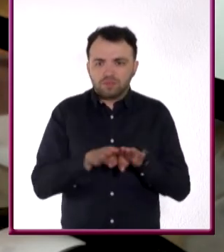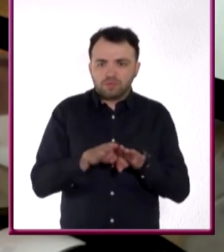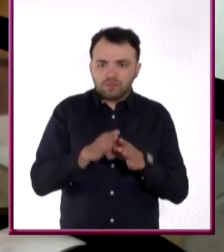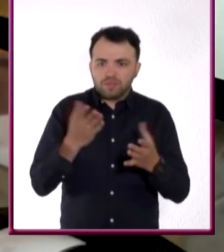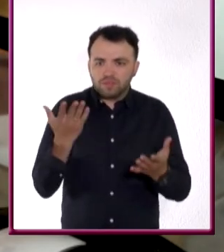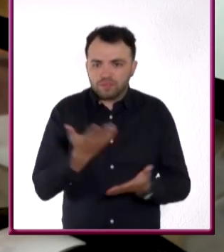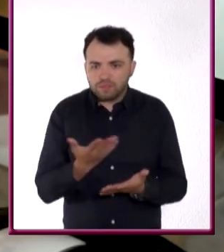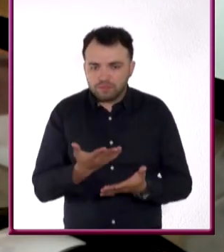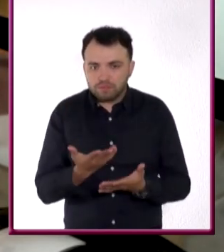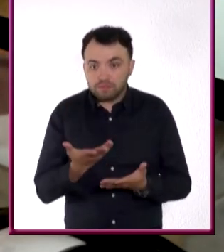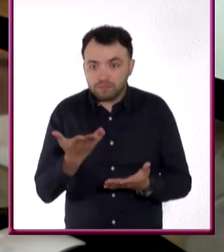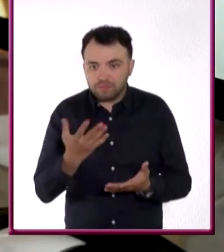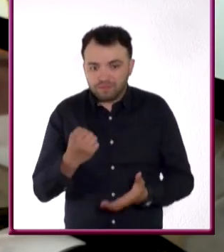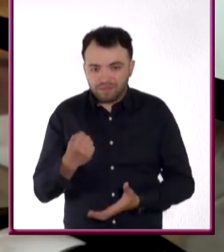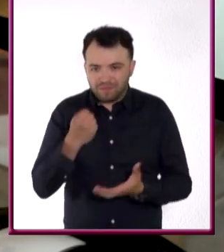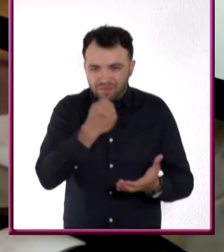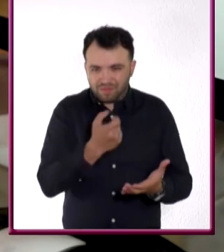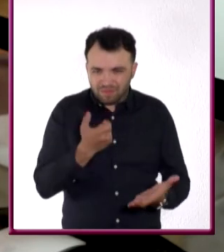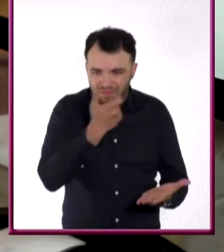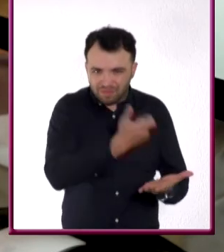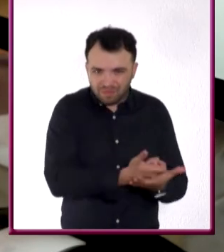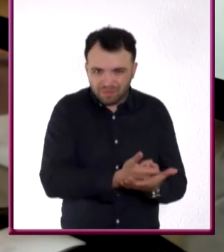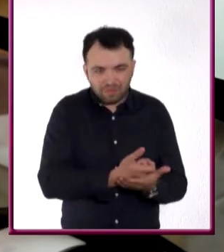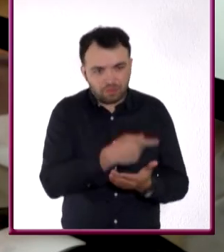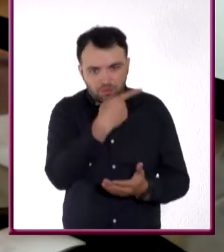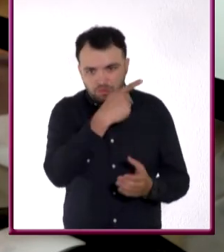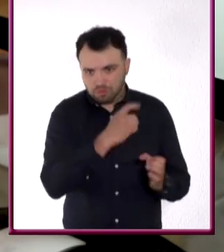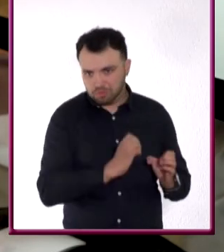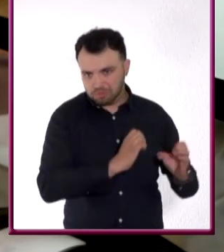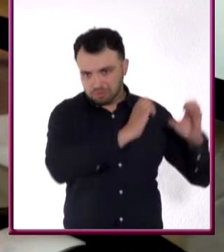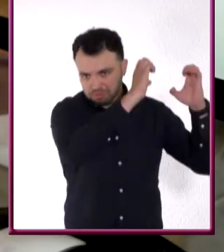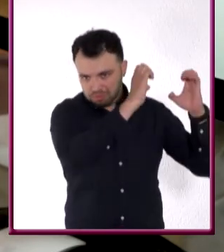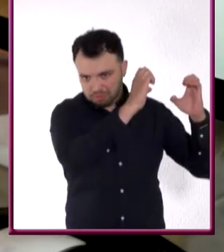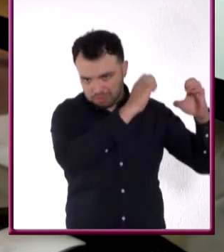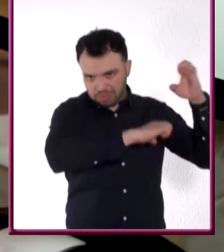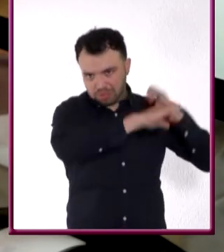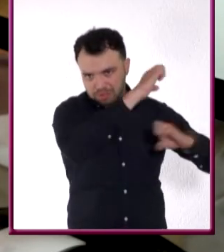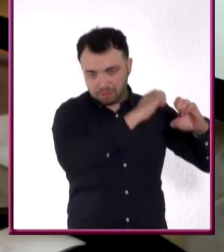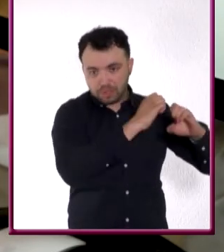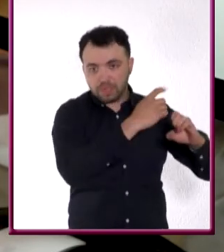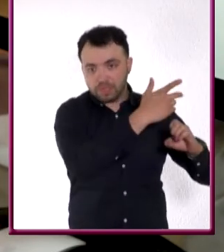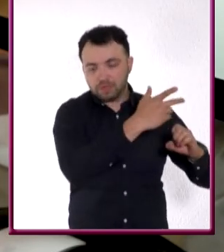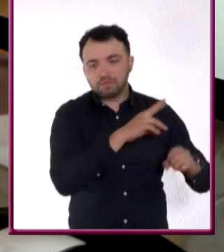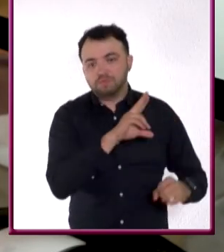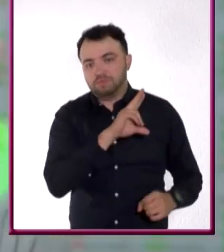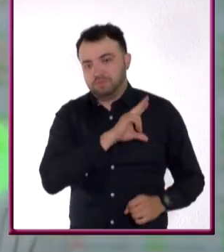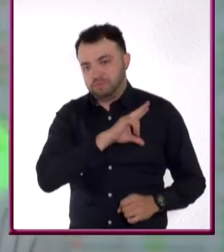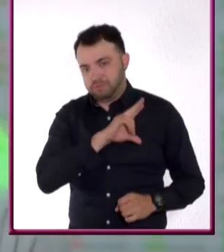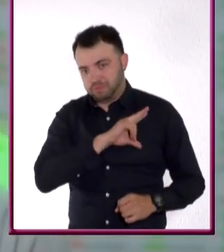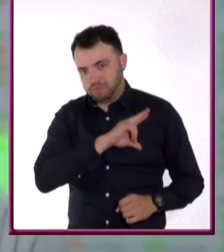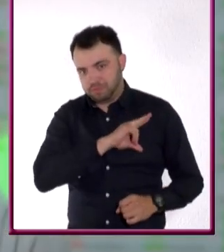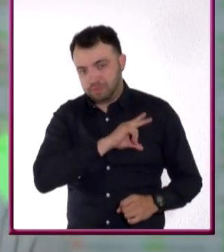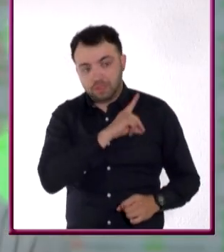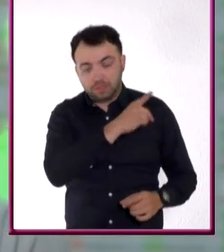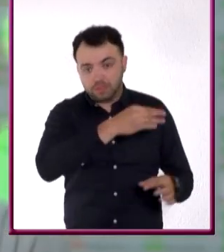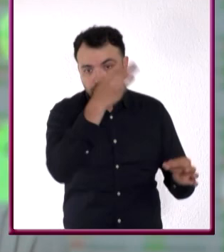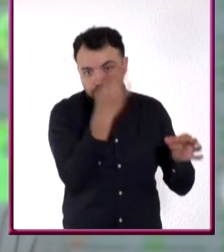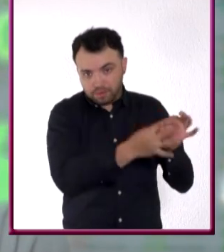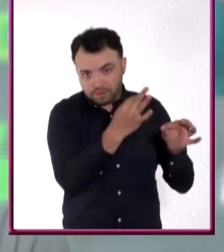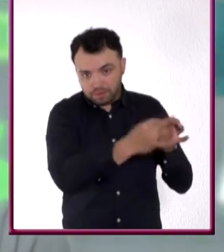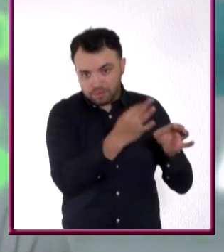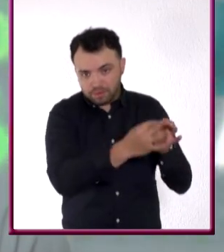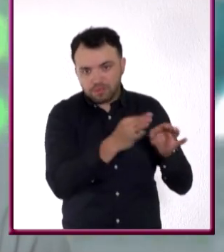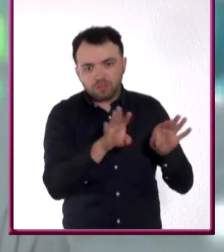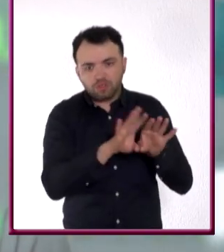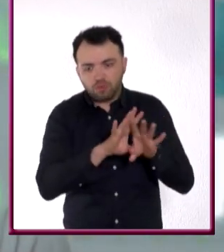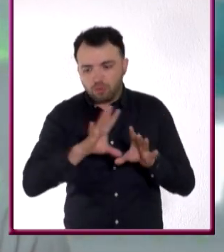sucede? La bolsa de valores en sí es una institución, generalmente es privada, que cumple esta función